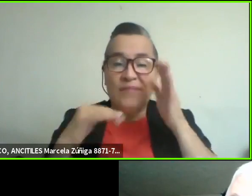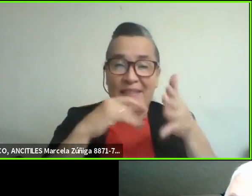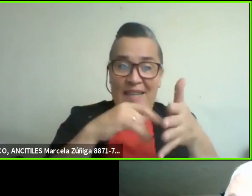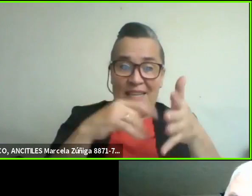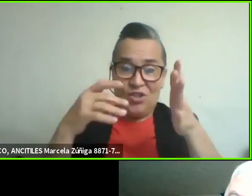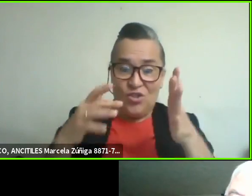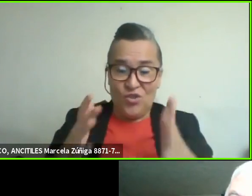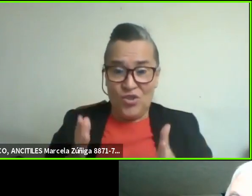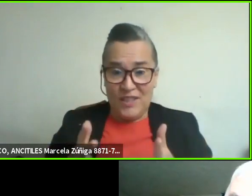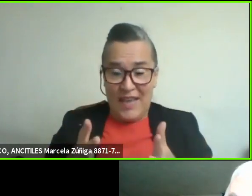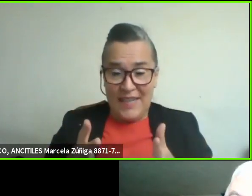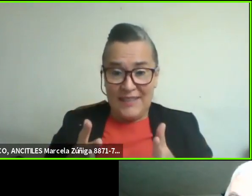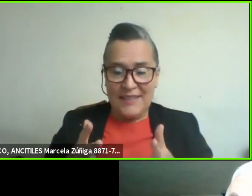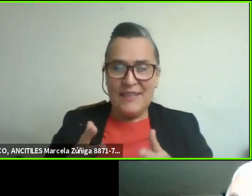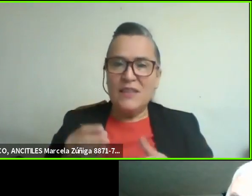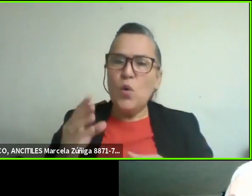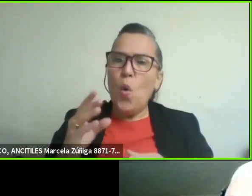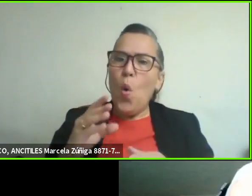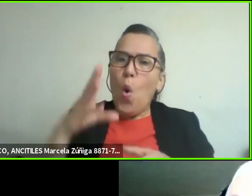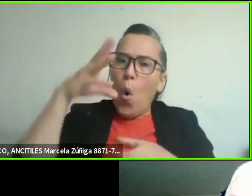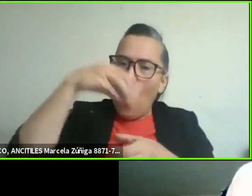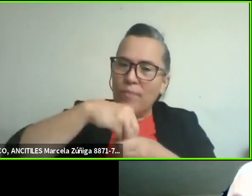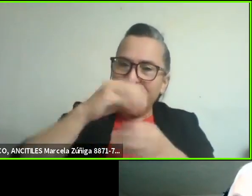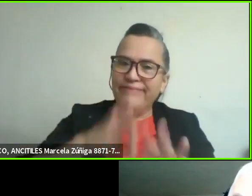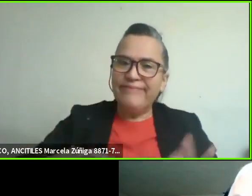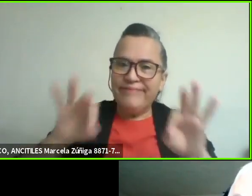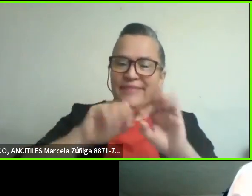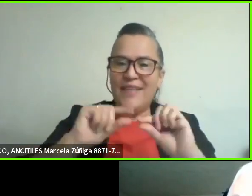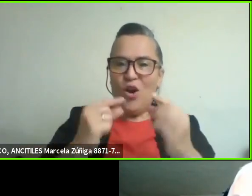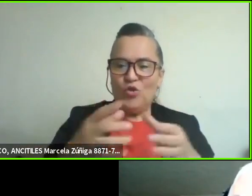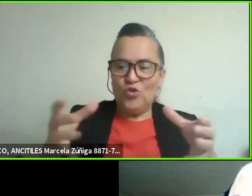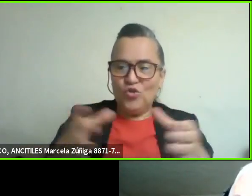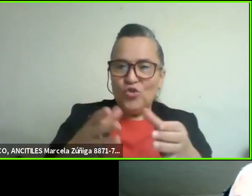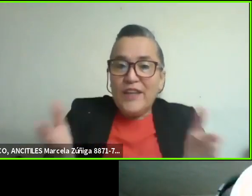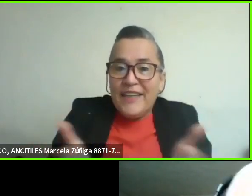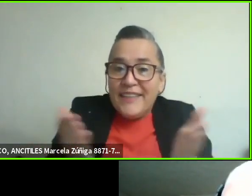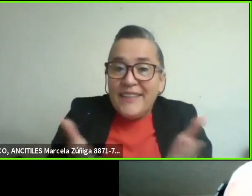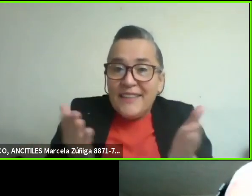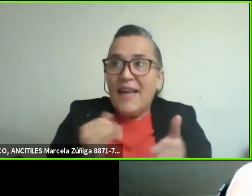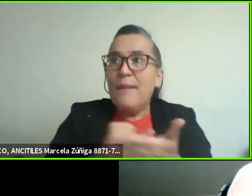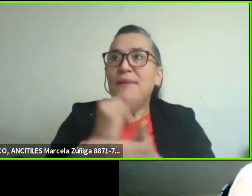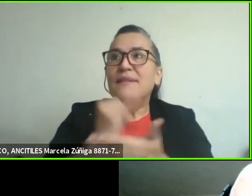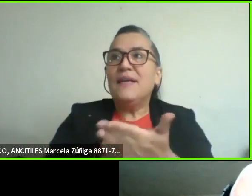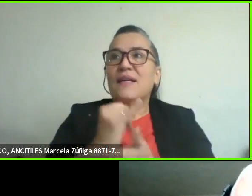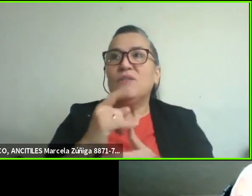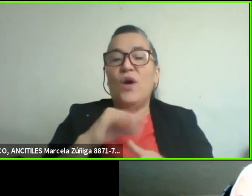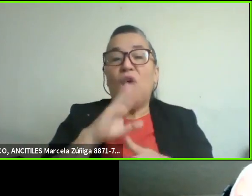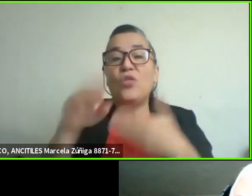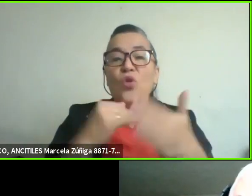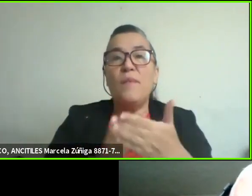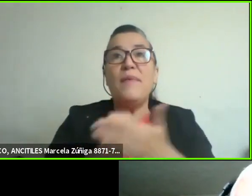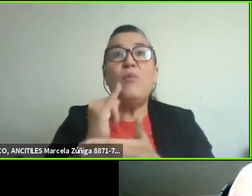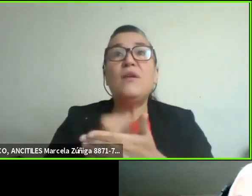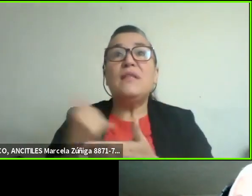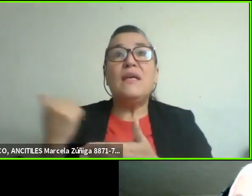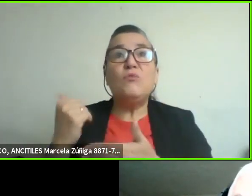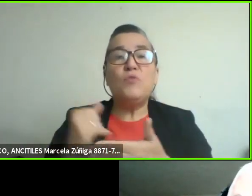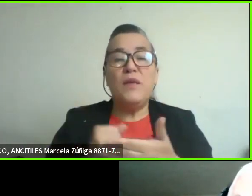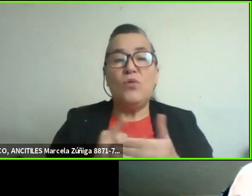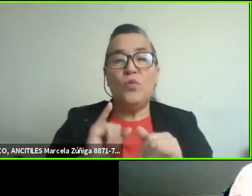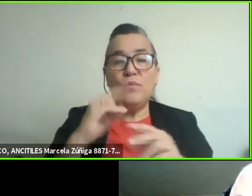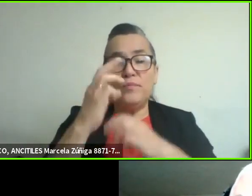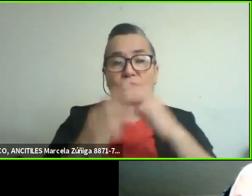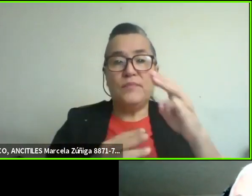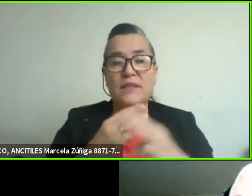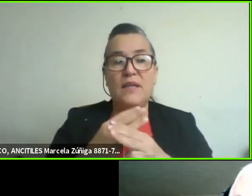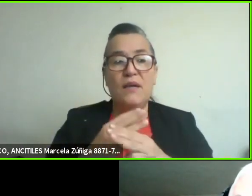constituyen un componente fundamental de los colectivos que generan investigación en todas las universidades del mundo verdad y así son también